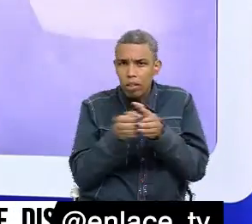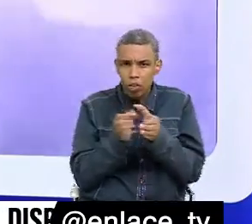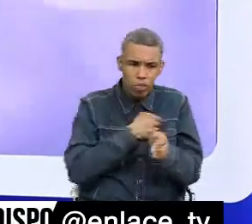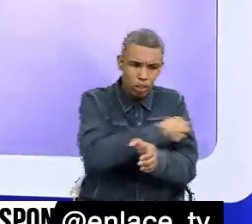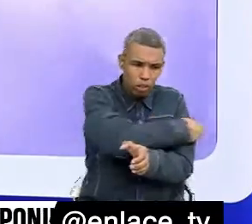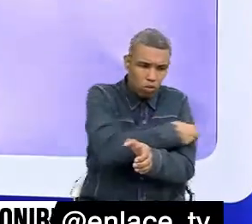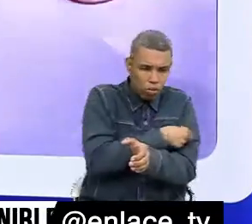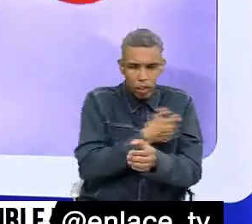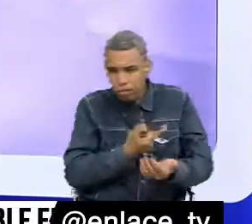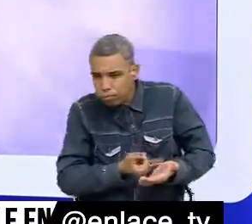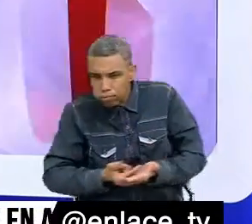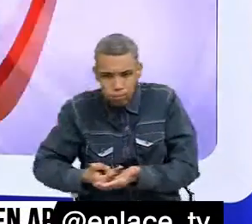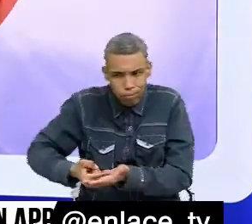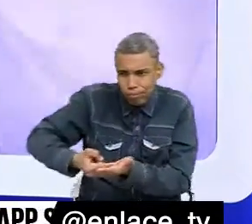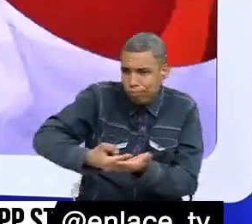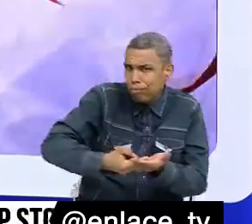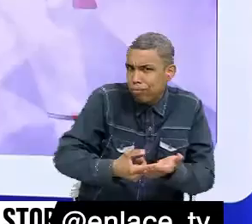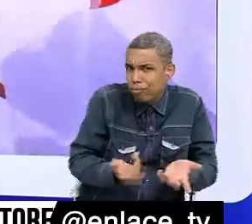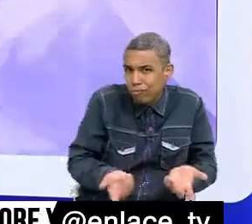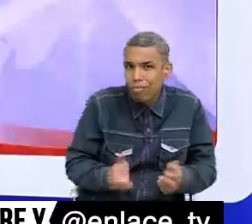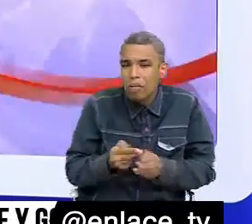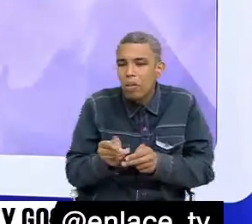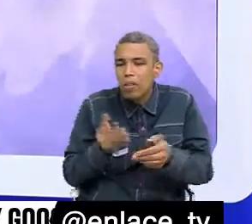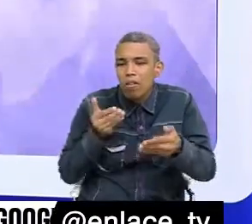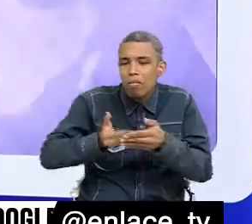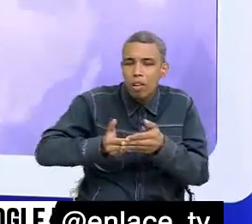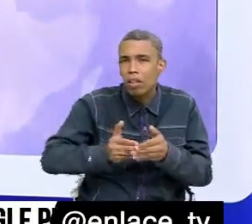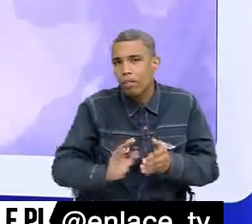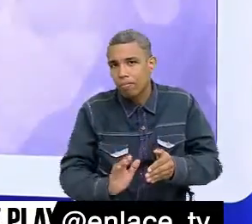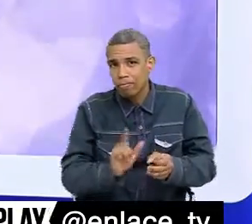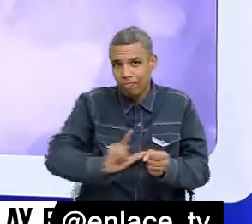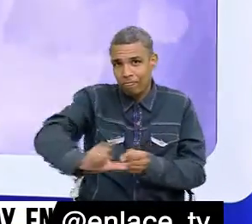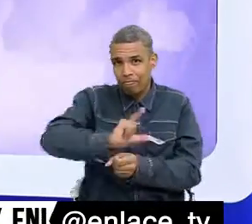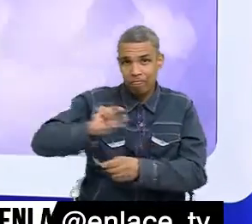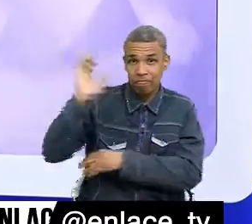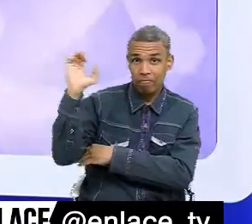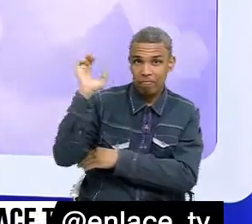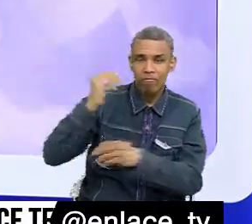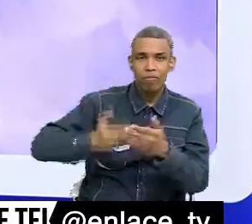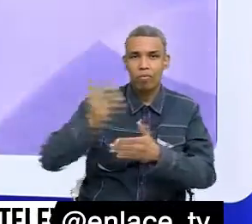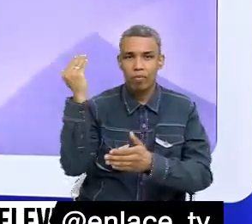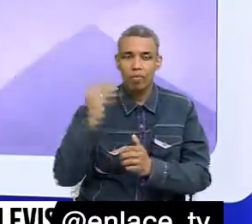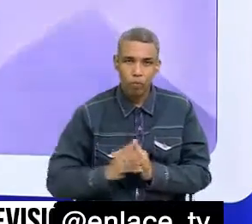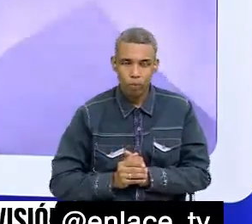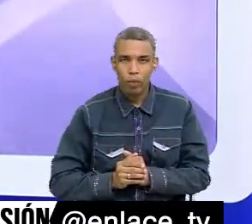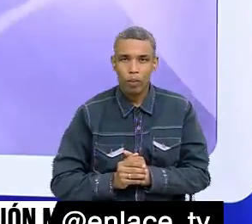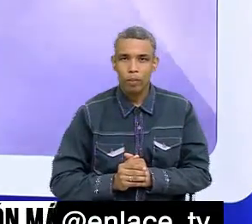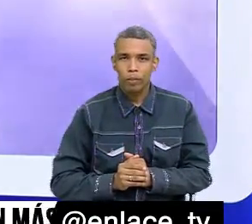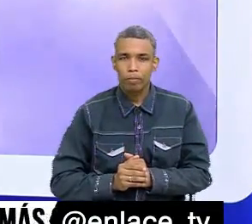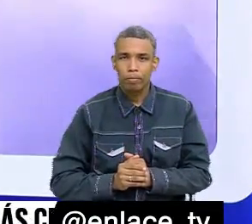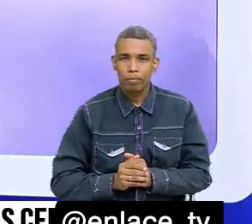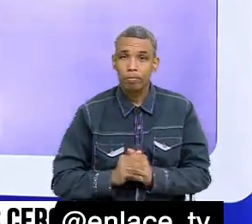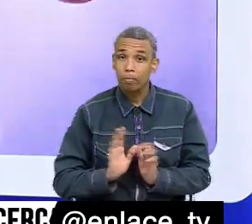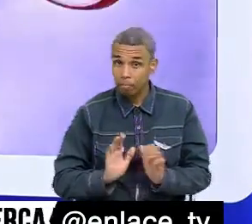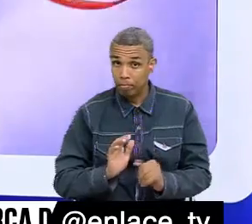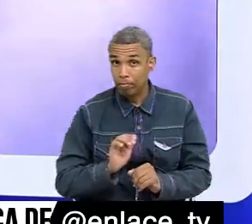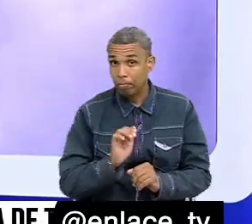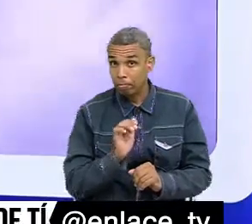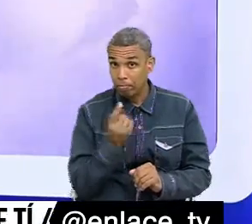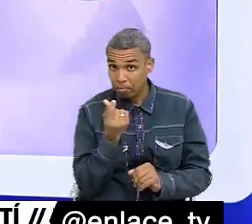allí algunos parámetros para lo que es este compromiso tipo A entre Alianza Petrolera y Atlético Nacional. 50 mil, 30 mil,